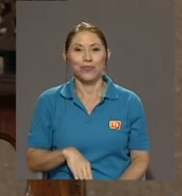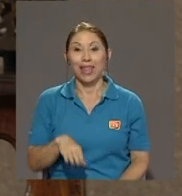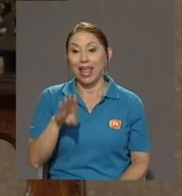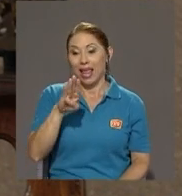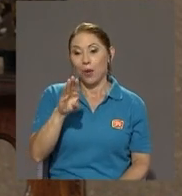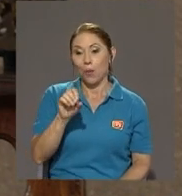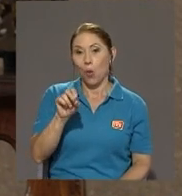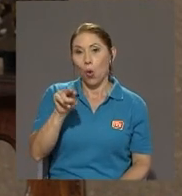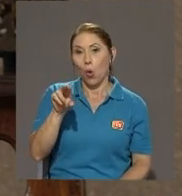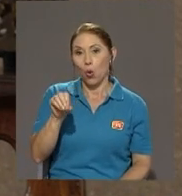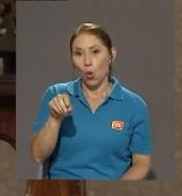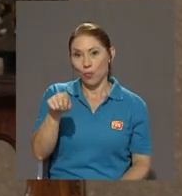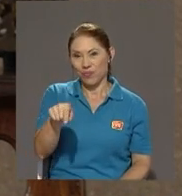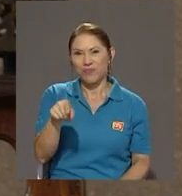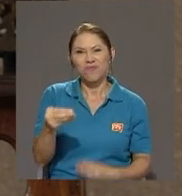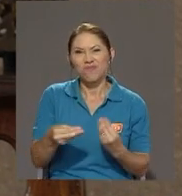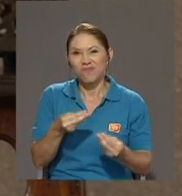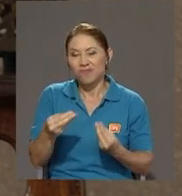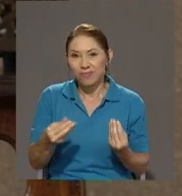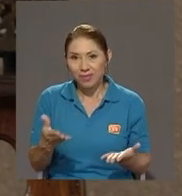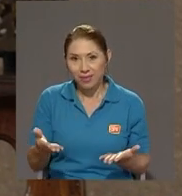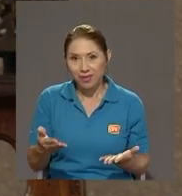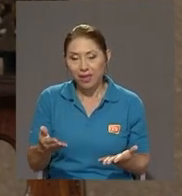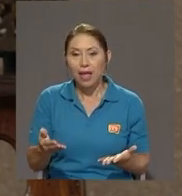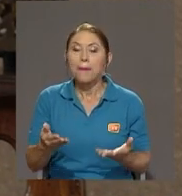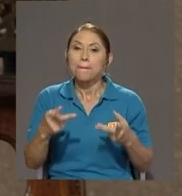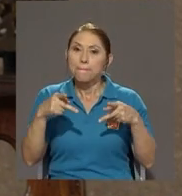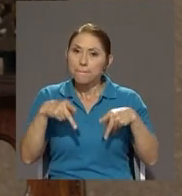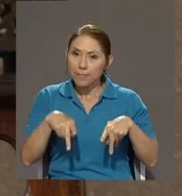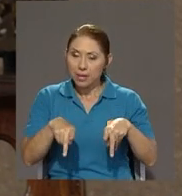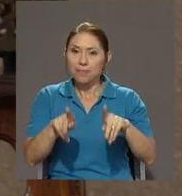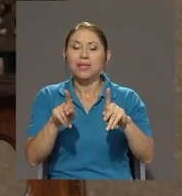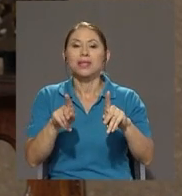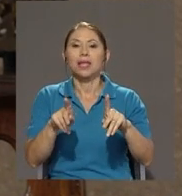bono, en parte lo que hace es que nos permite